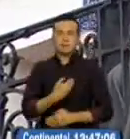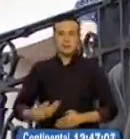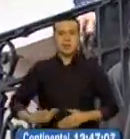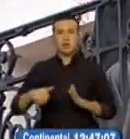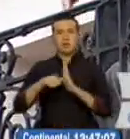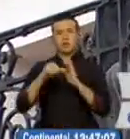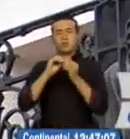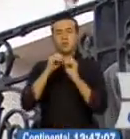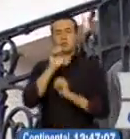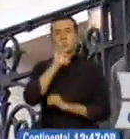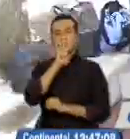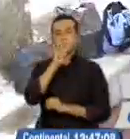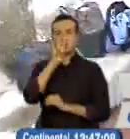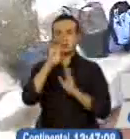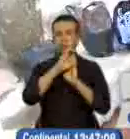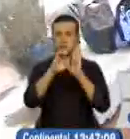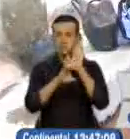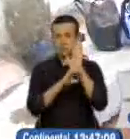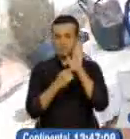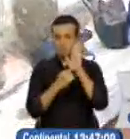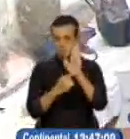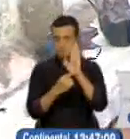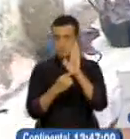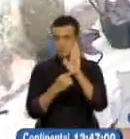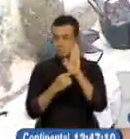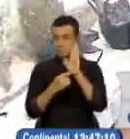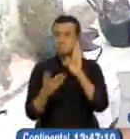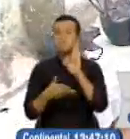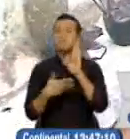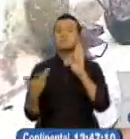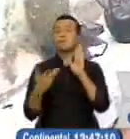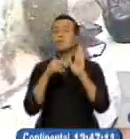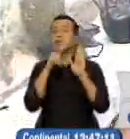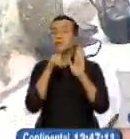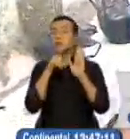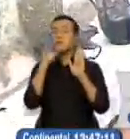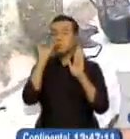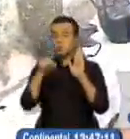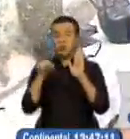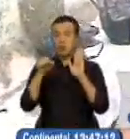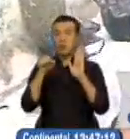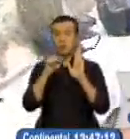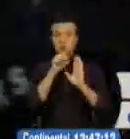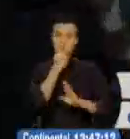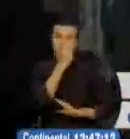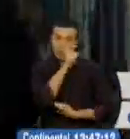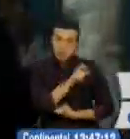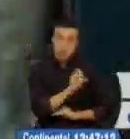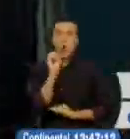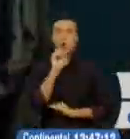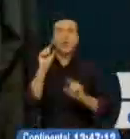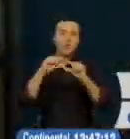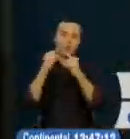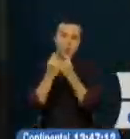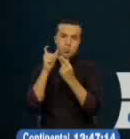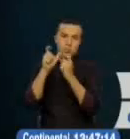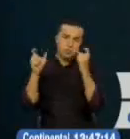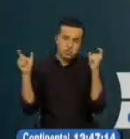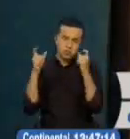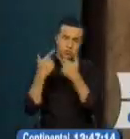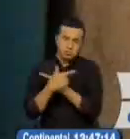numeral 18 de la Constitución. Este beneficio puede ser aplicado de manera individual o colectiva y está normado